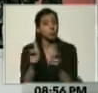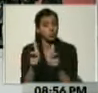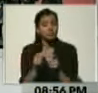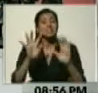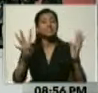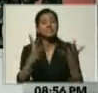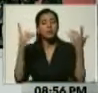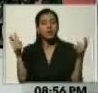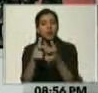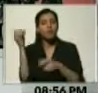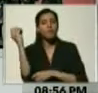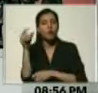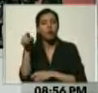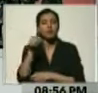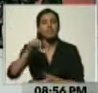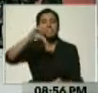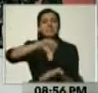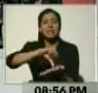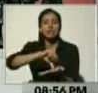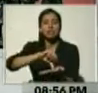19 en la región centro-norte.